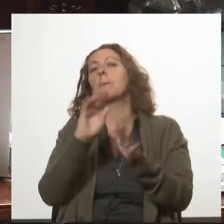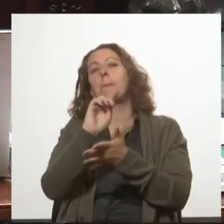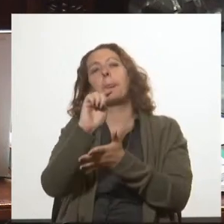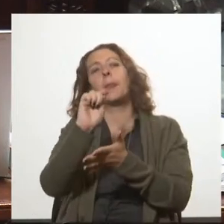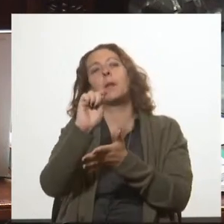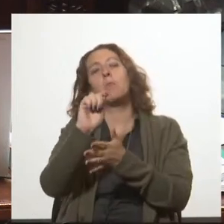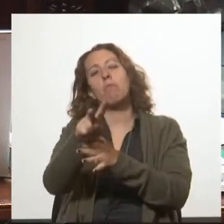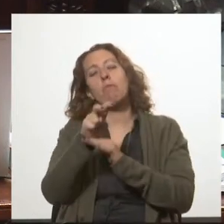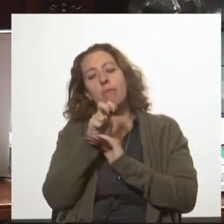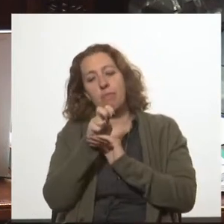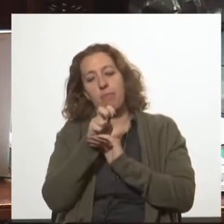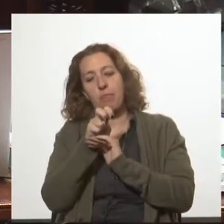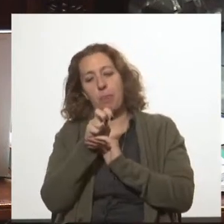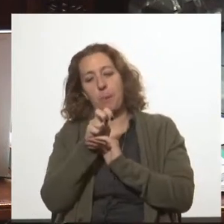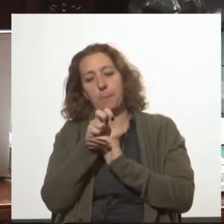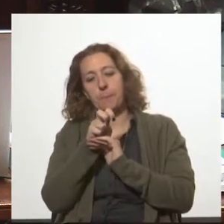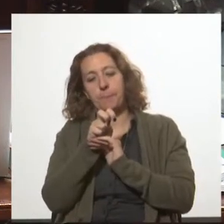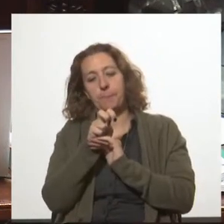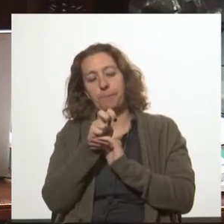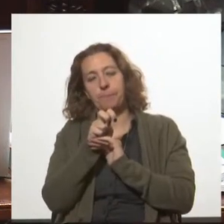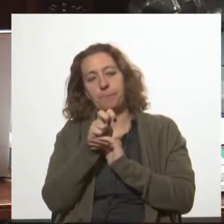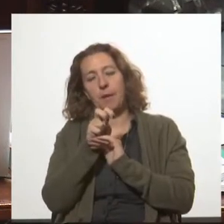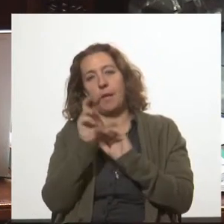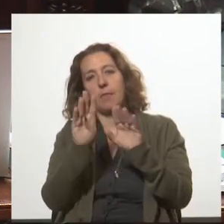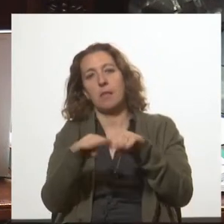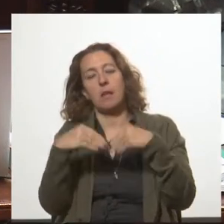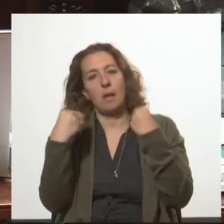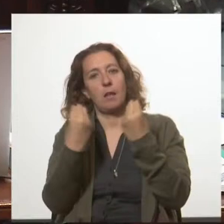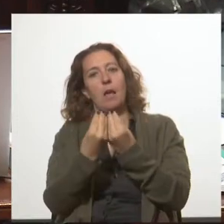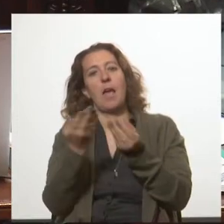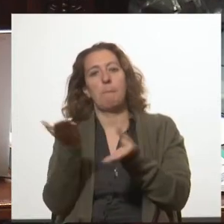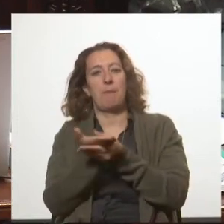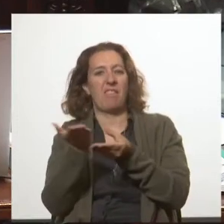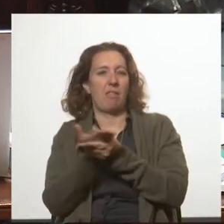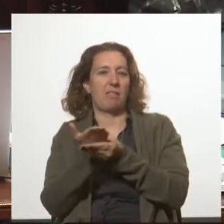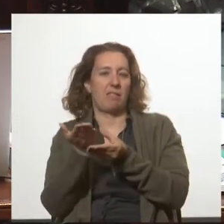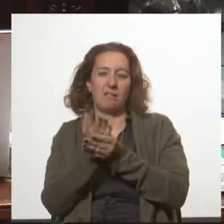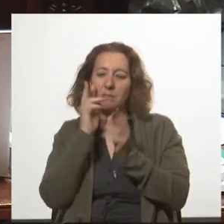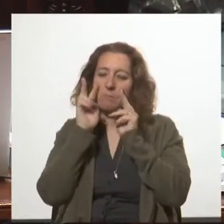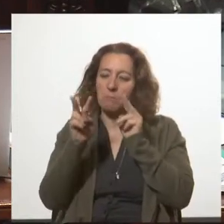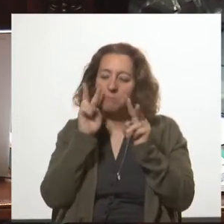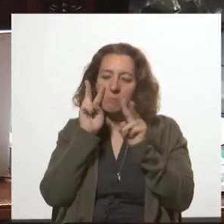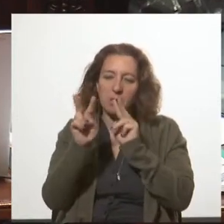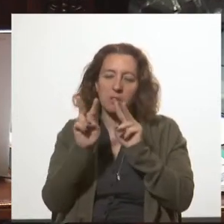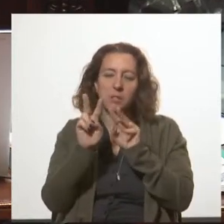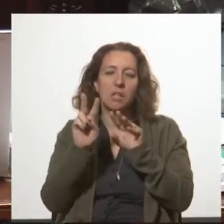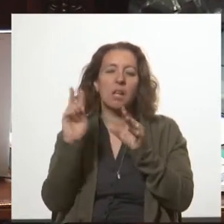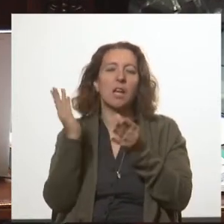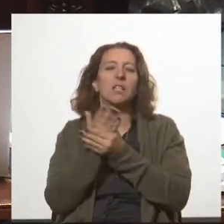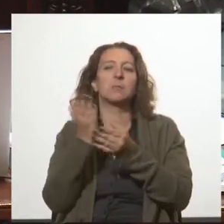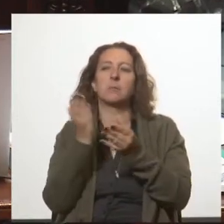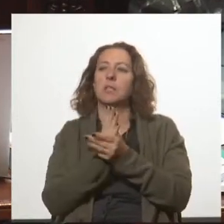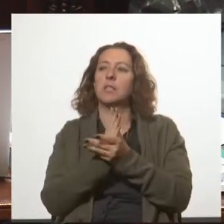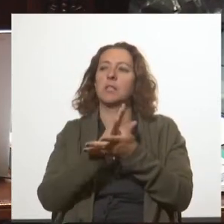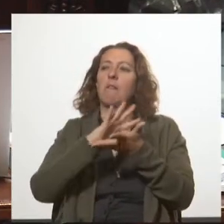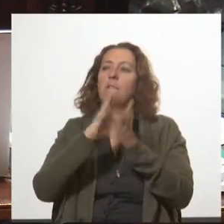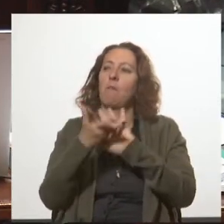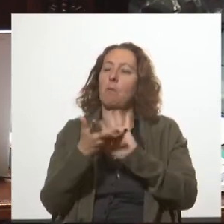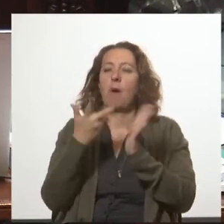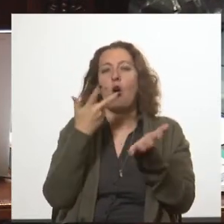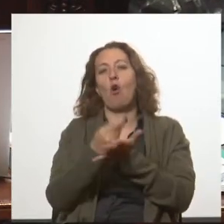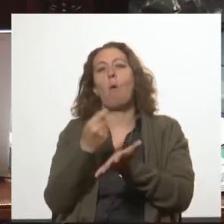la integralidad de los expedientes verifica la integridad de la formación en el proceso de las compras asociadas